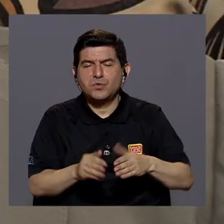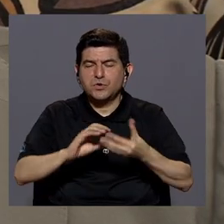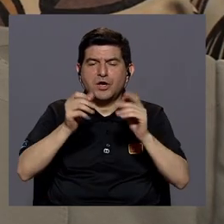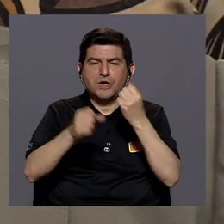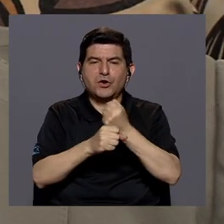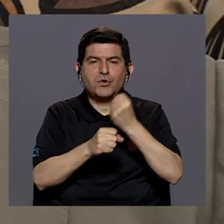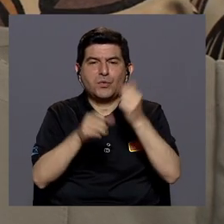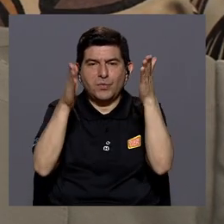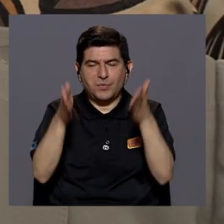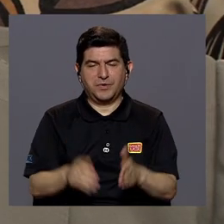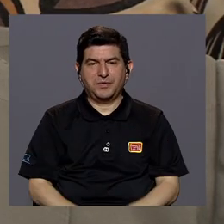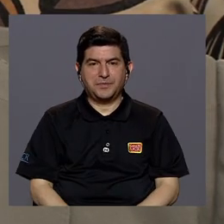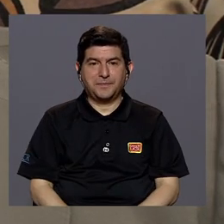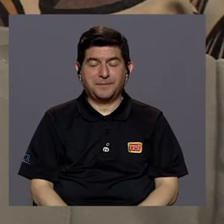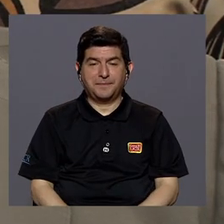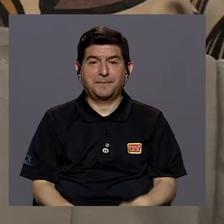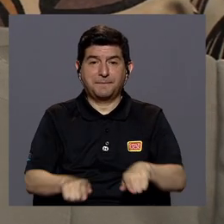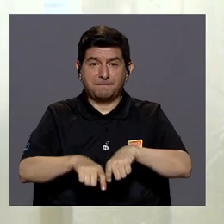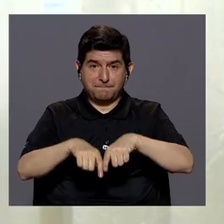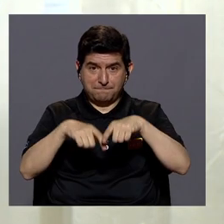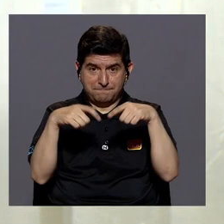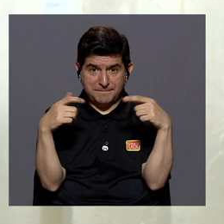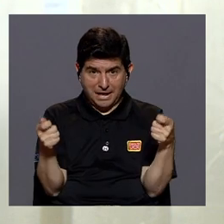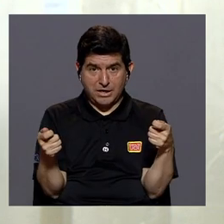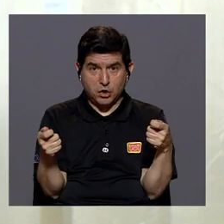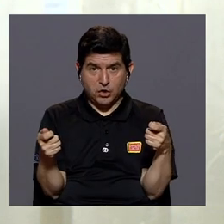ejemplo, los periódicos